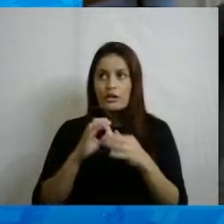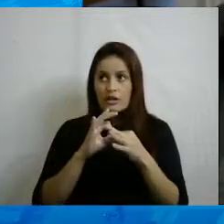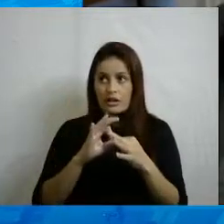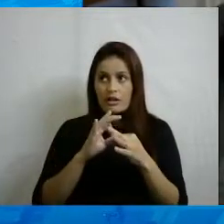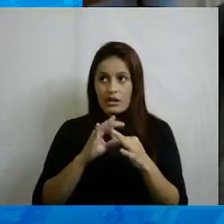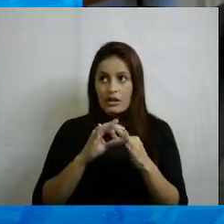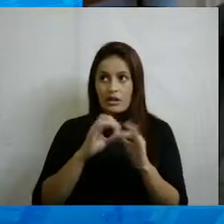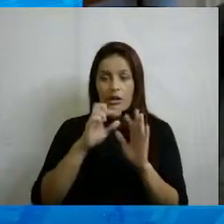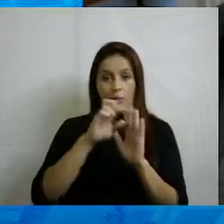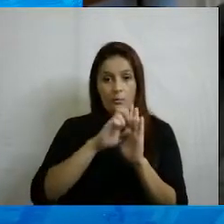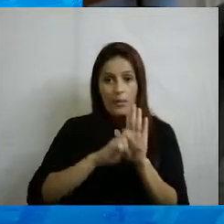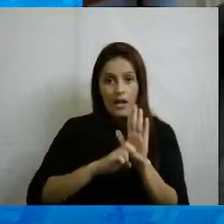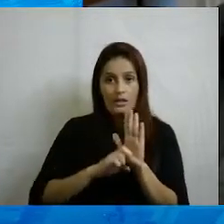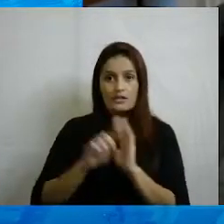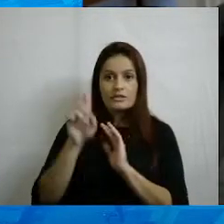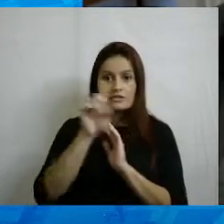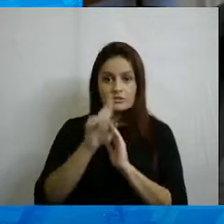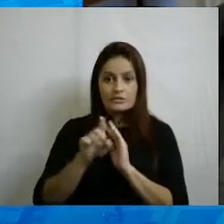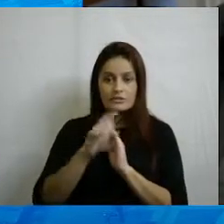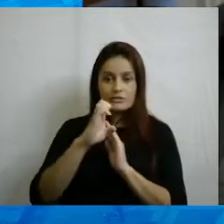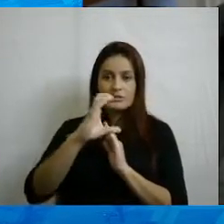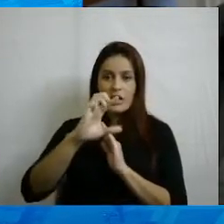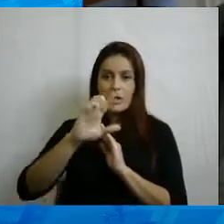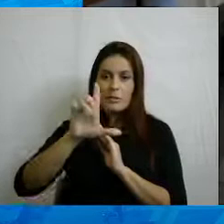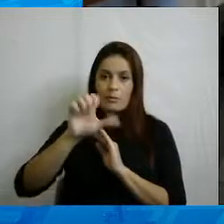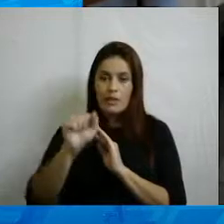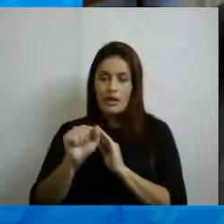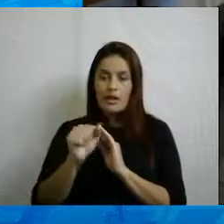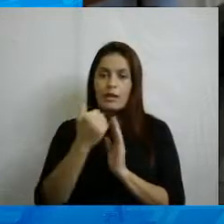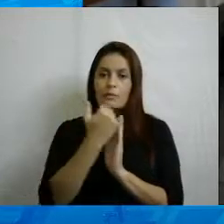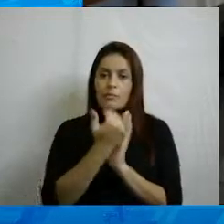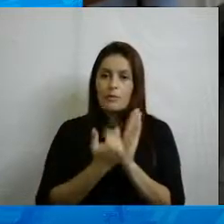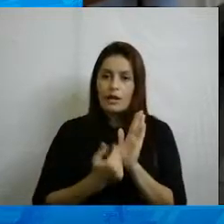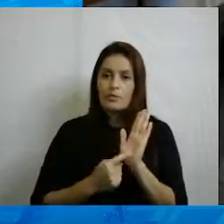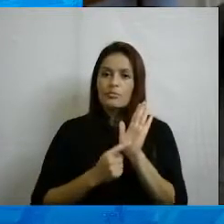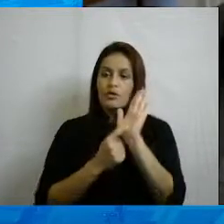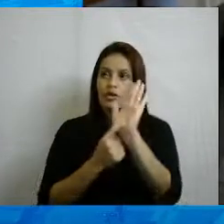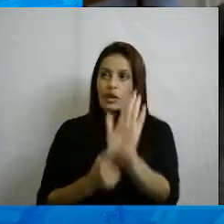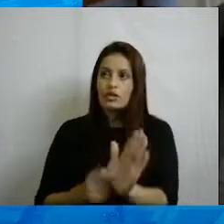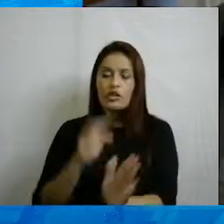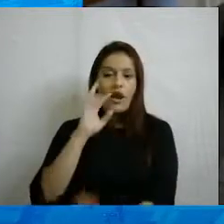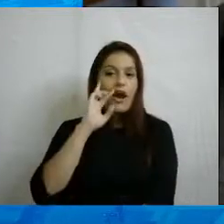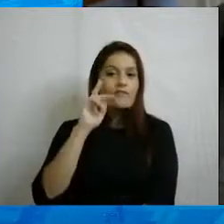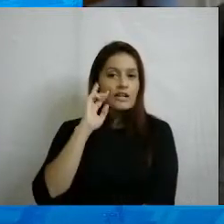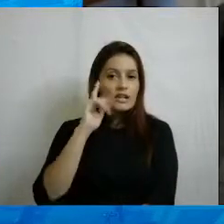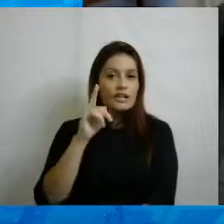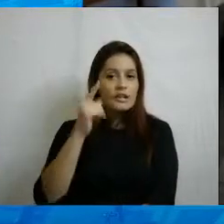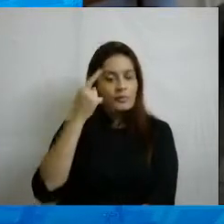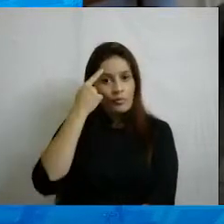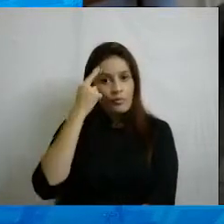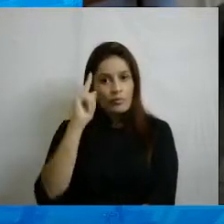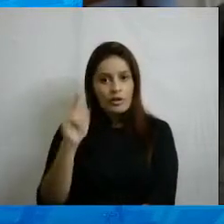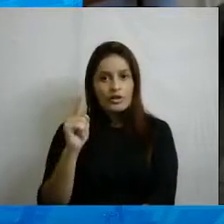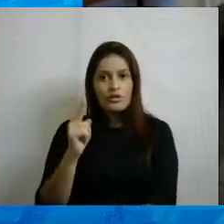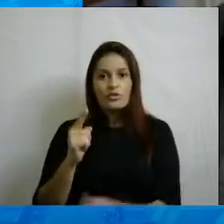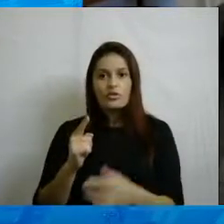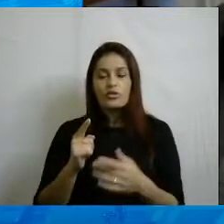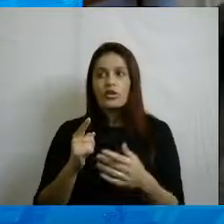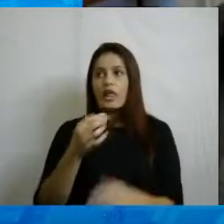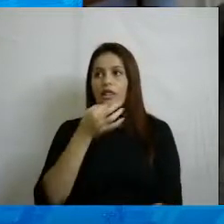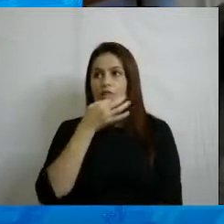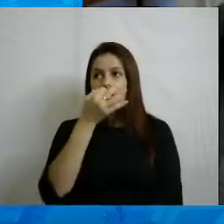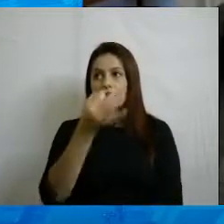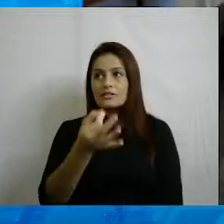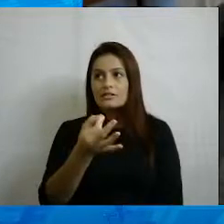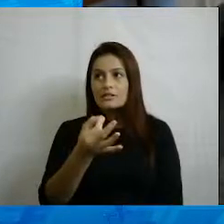con Serpla, porque estamos trabajando en eso, en el proyecto que vamos a presentar ahora en abril. Pero si a mí me dicen, Isla, tenéis que